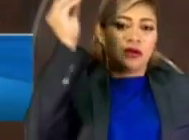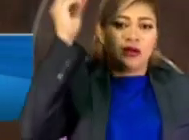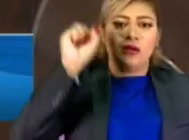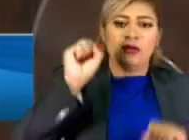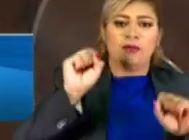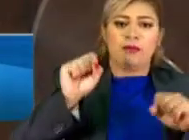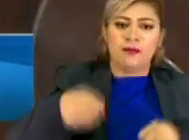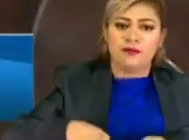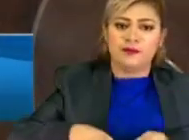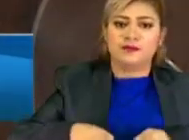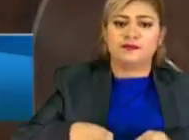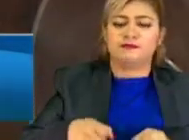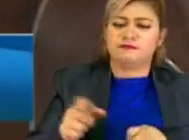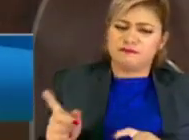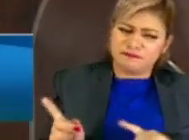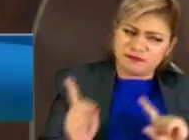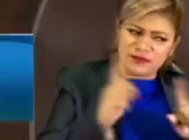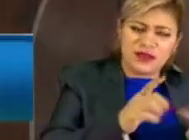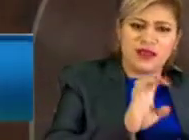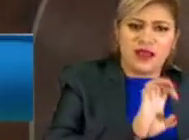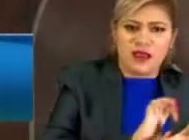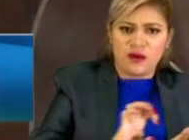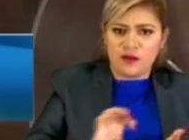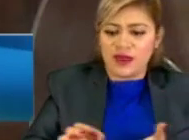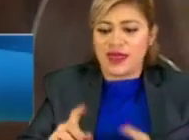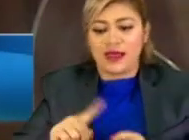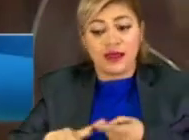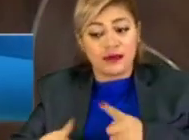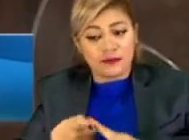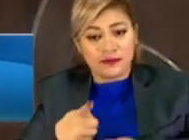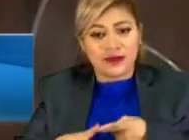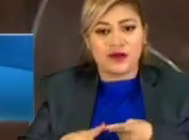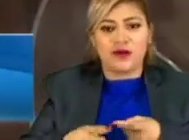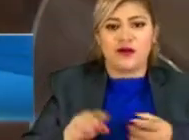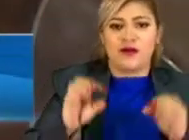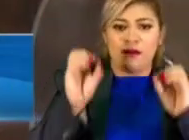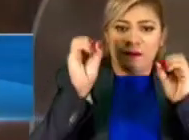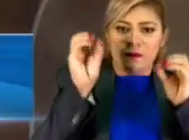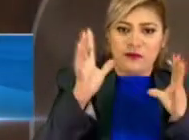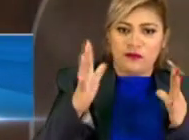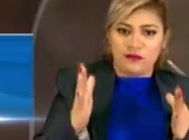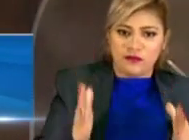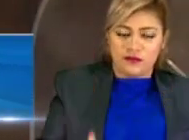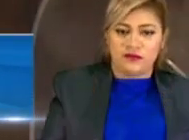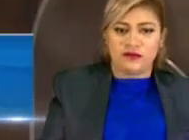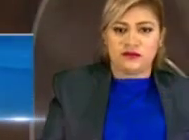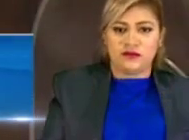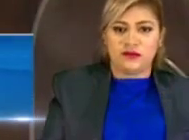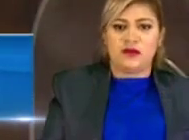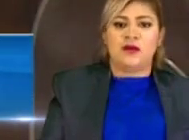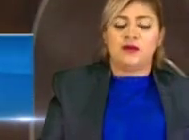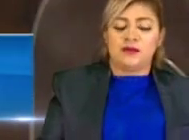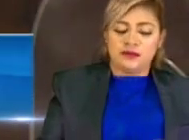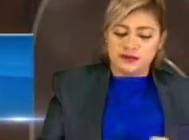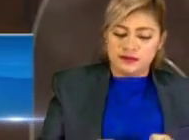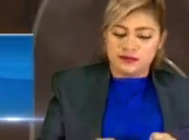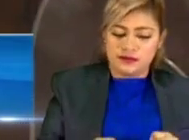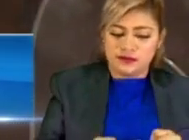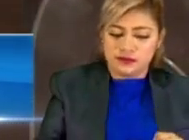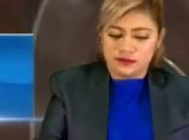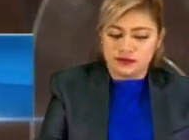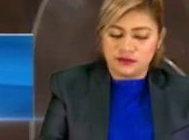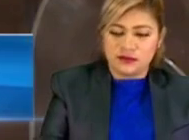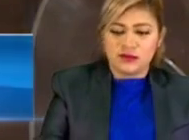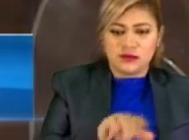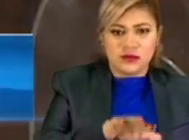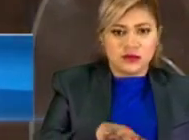encontrarse nuevamente con sus amigos y profesores para continuar la gran misión de aprender.